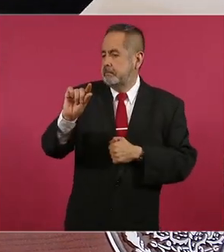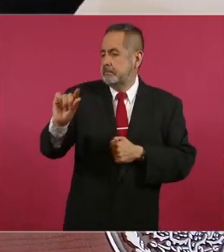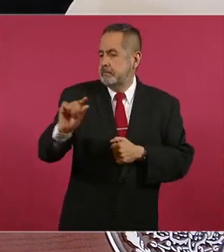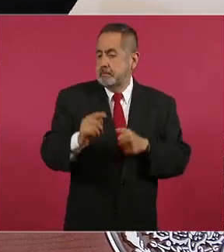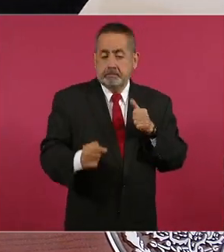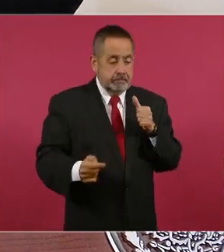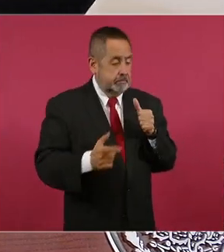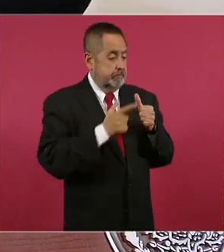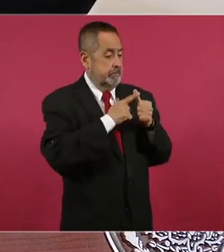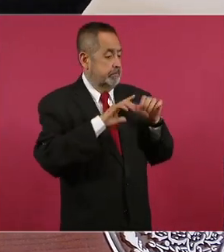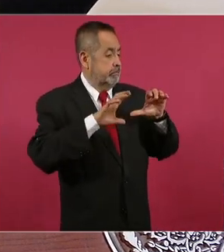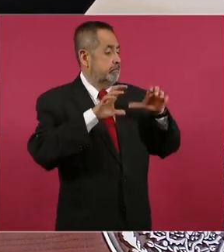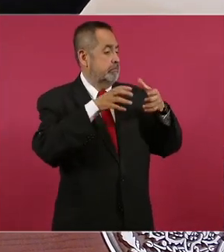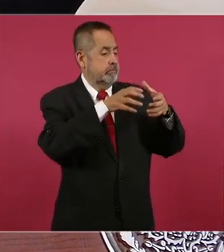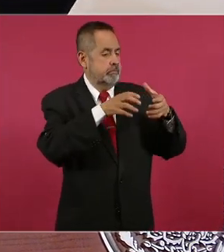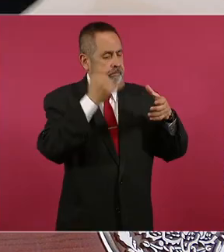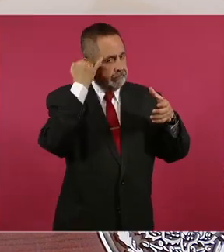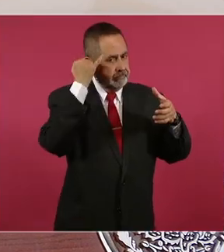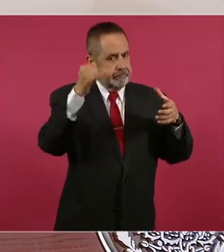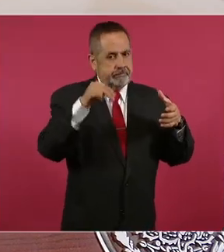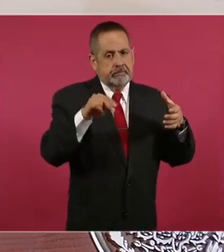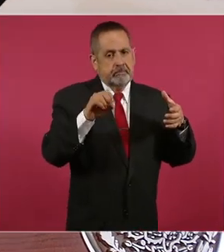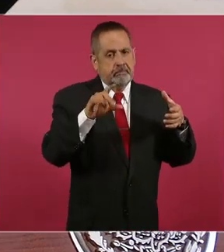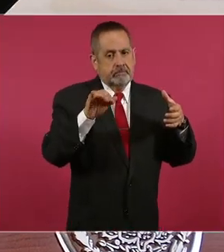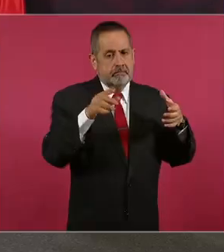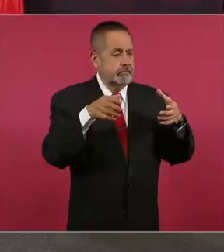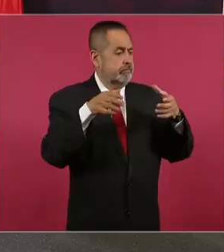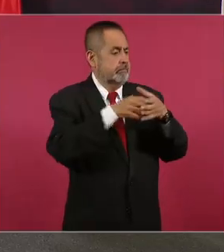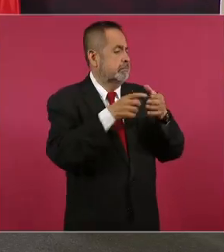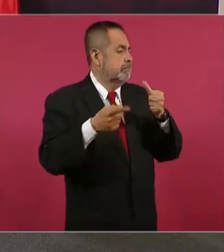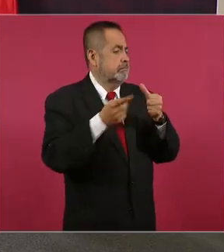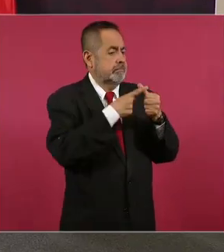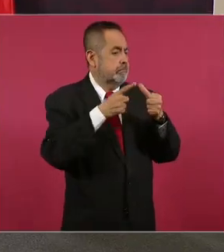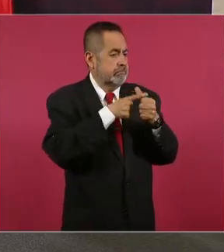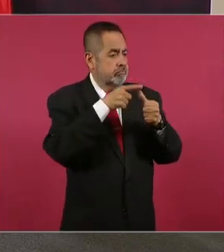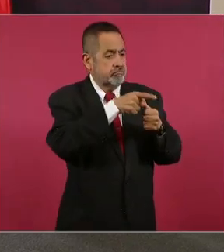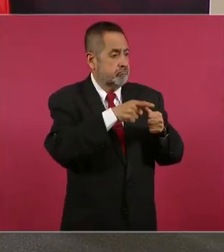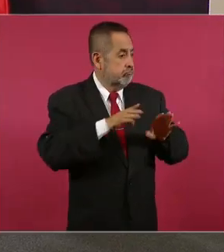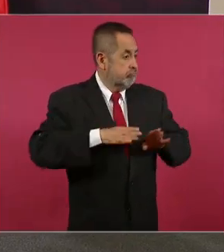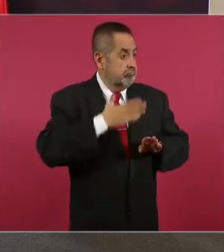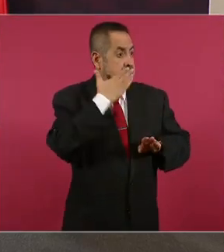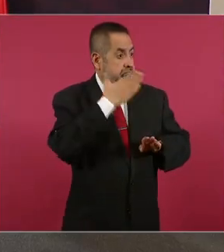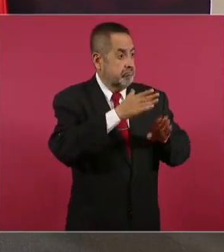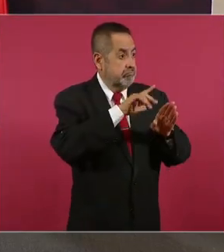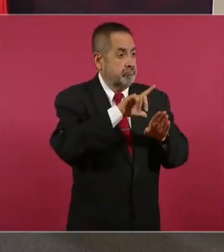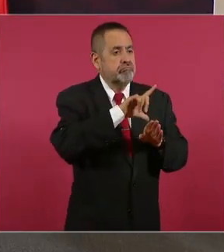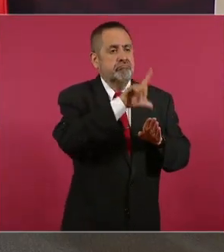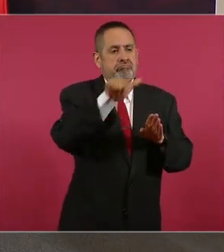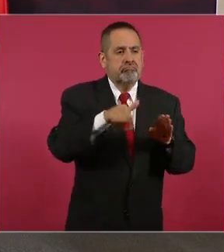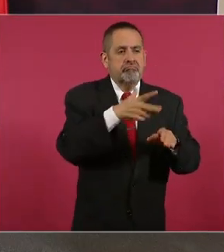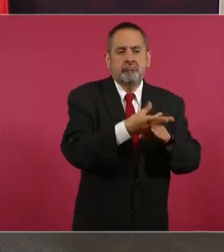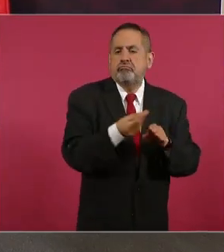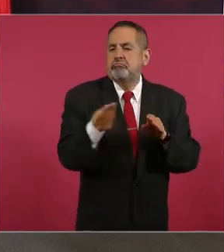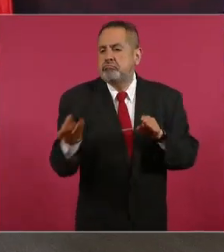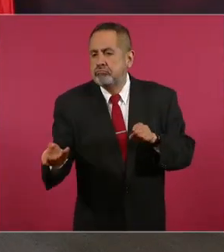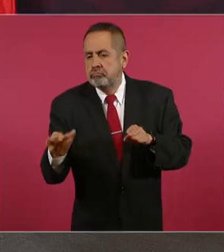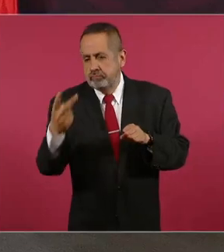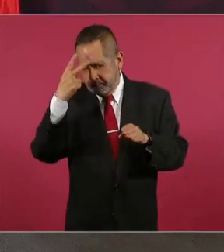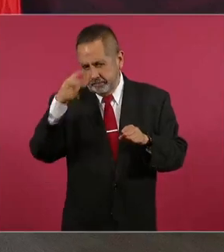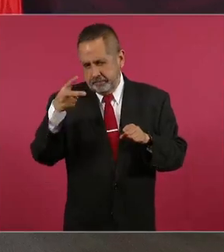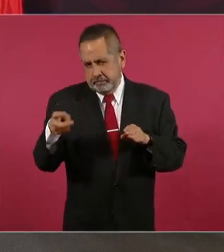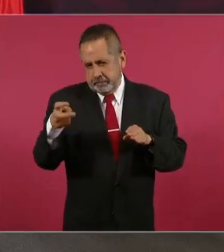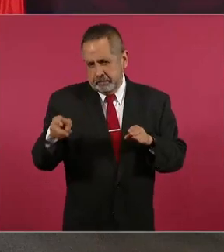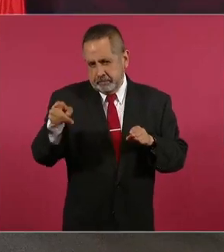es un sofisma neoliberal, que si llueve fuerte arriba, gotea abajo, como si la riqueza fuese